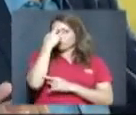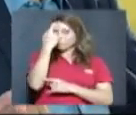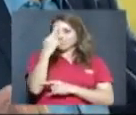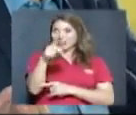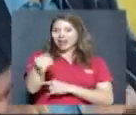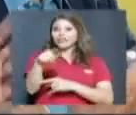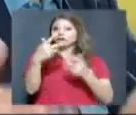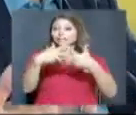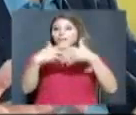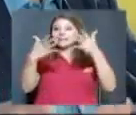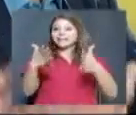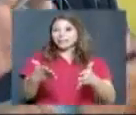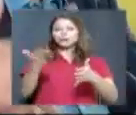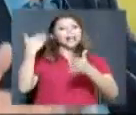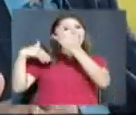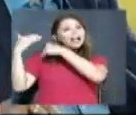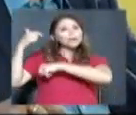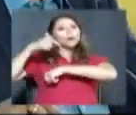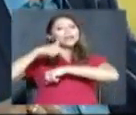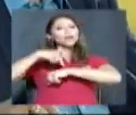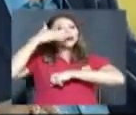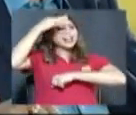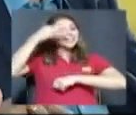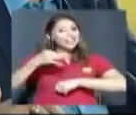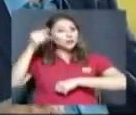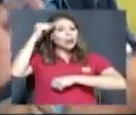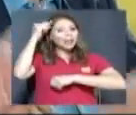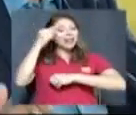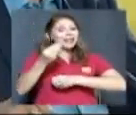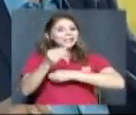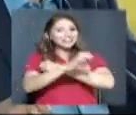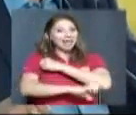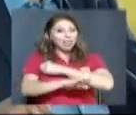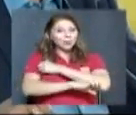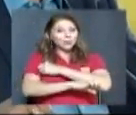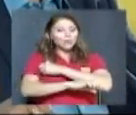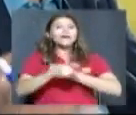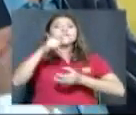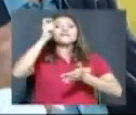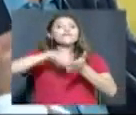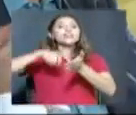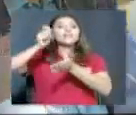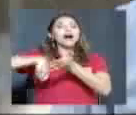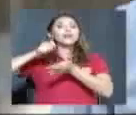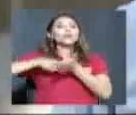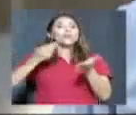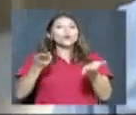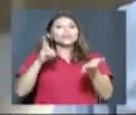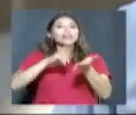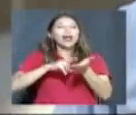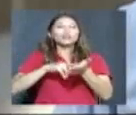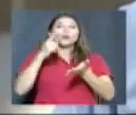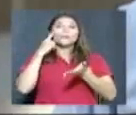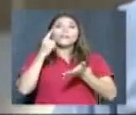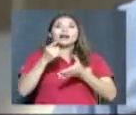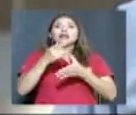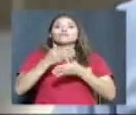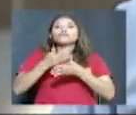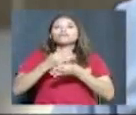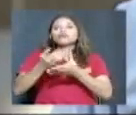creyeron a su momento en el Estado, firmaron un contrato de concesión que tiene firmados absolutamente todos los empresarios